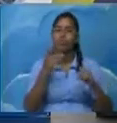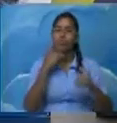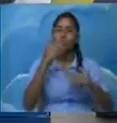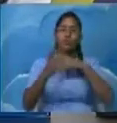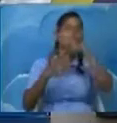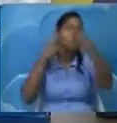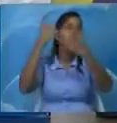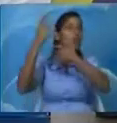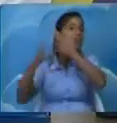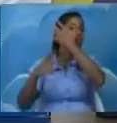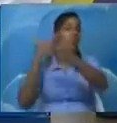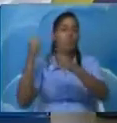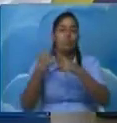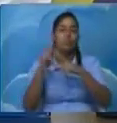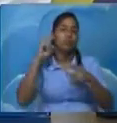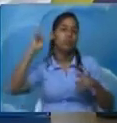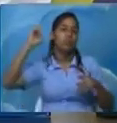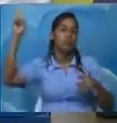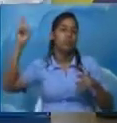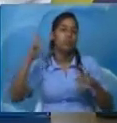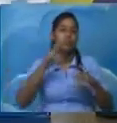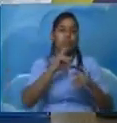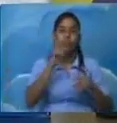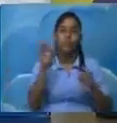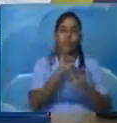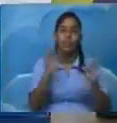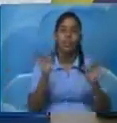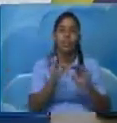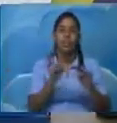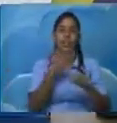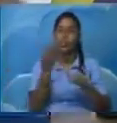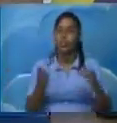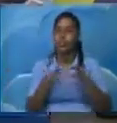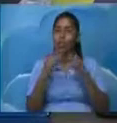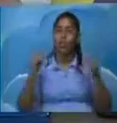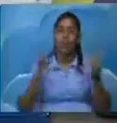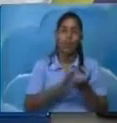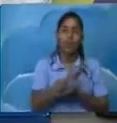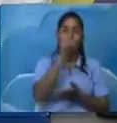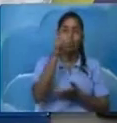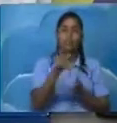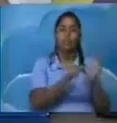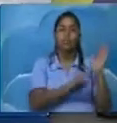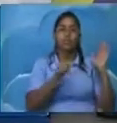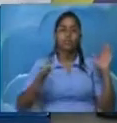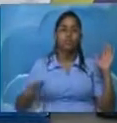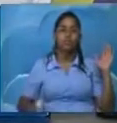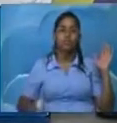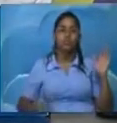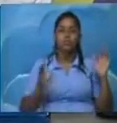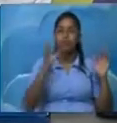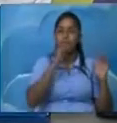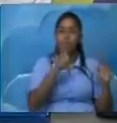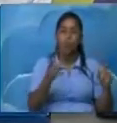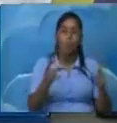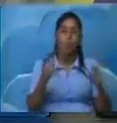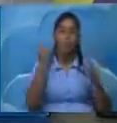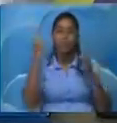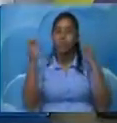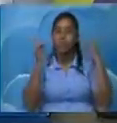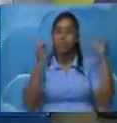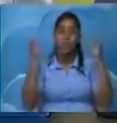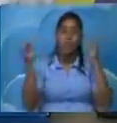pero más nada. Sí, Señor. Amén. Que toda la gloria sea para el Señor. Hermanos, no hay casualidades.